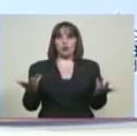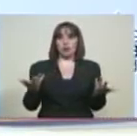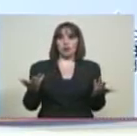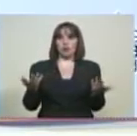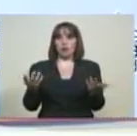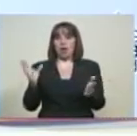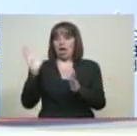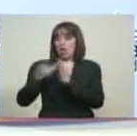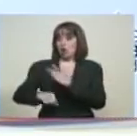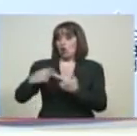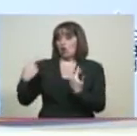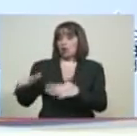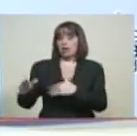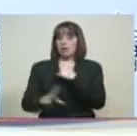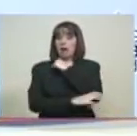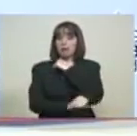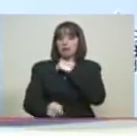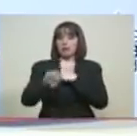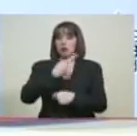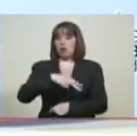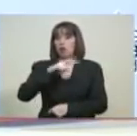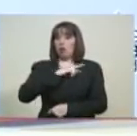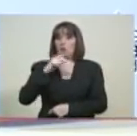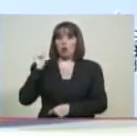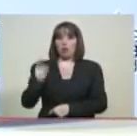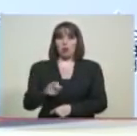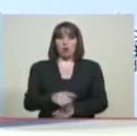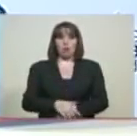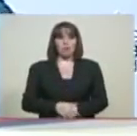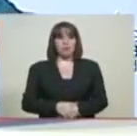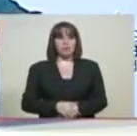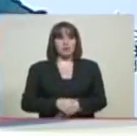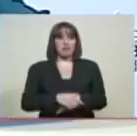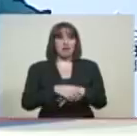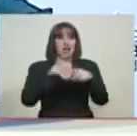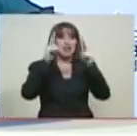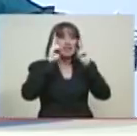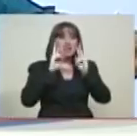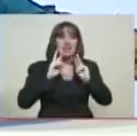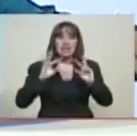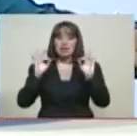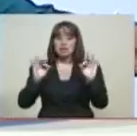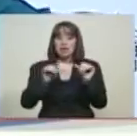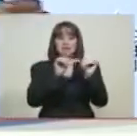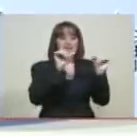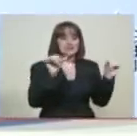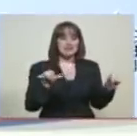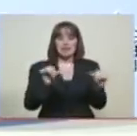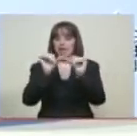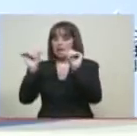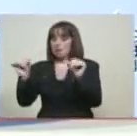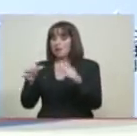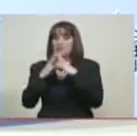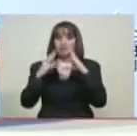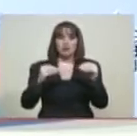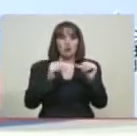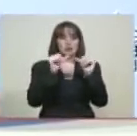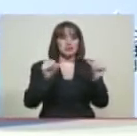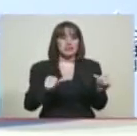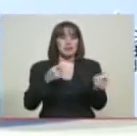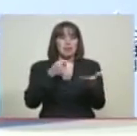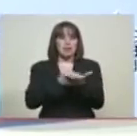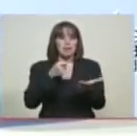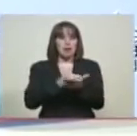ladrones tenemos que ir descontaminando de la dolarización el sistema de precios